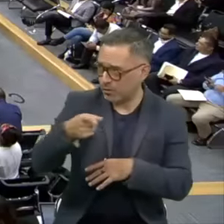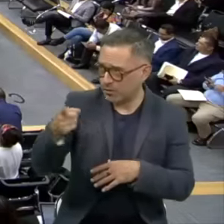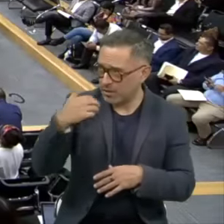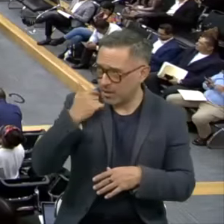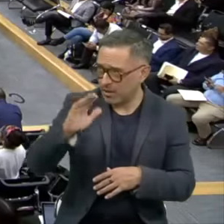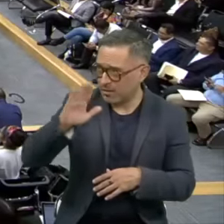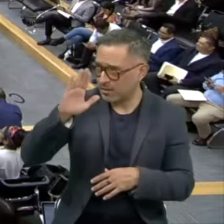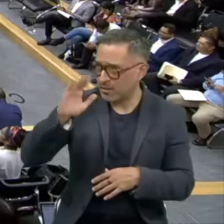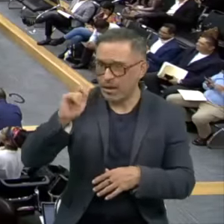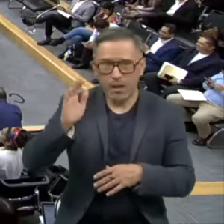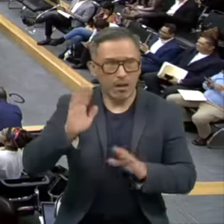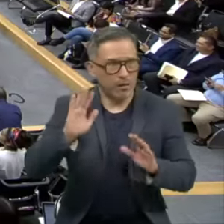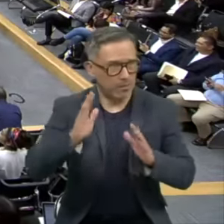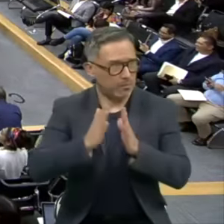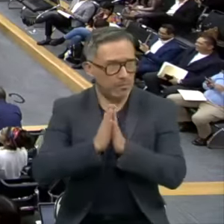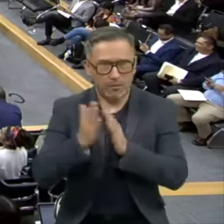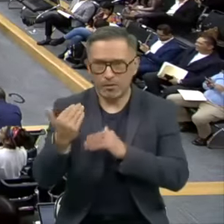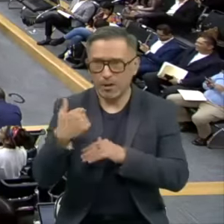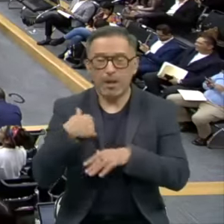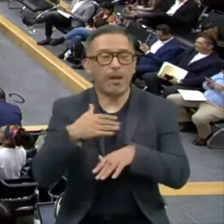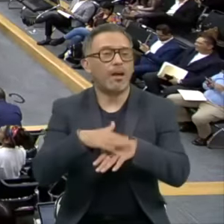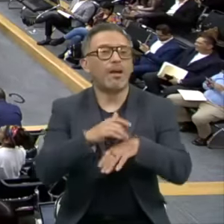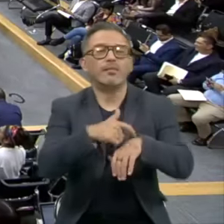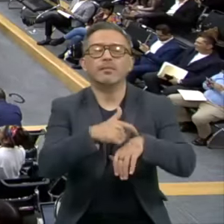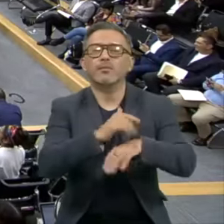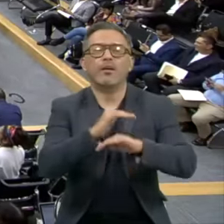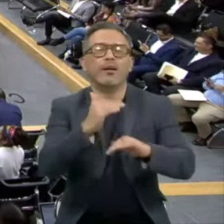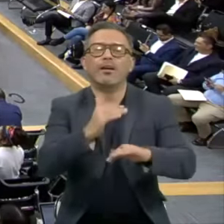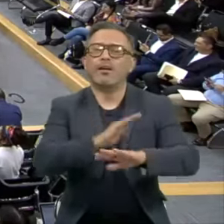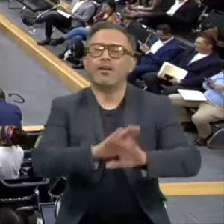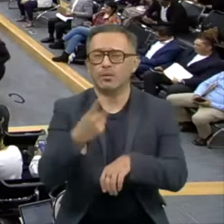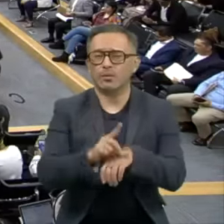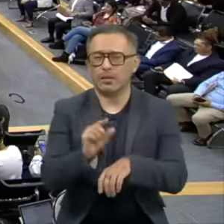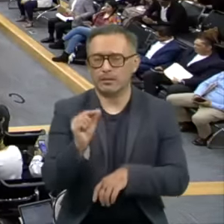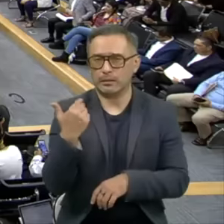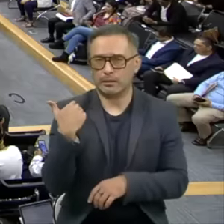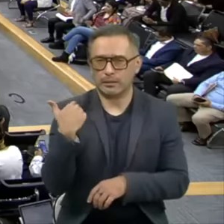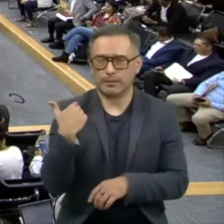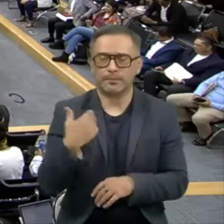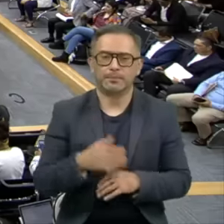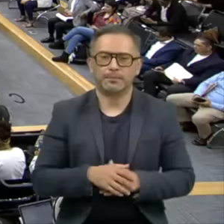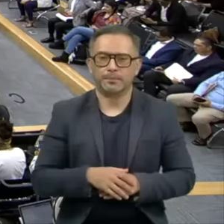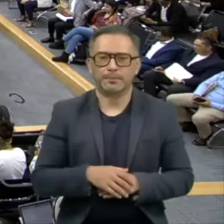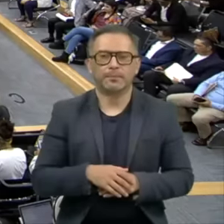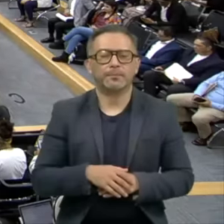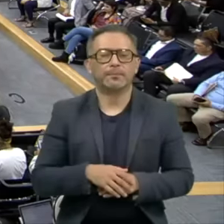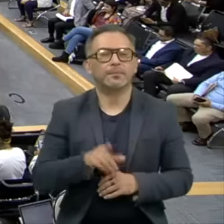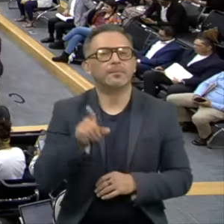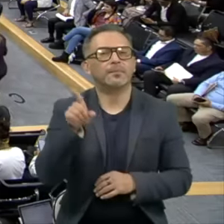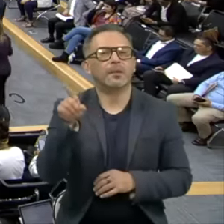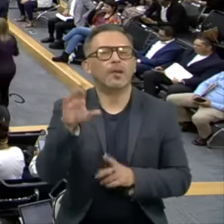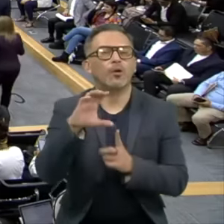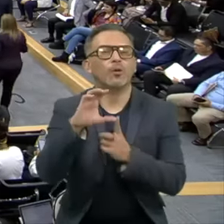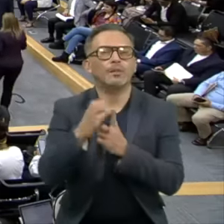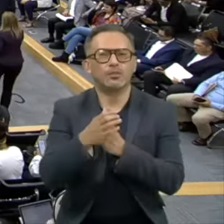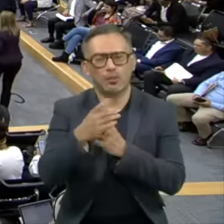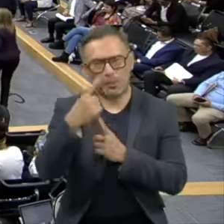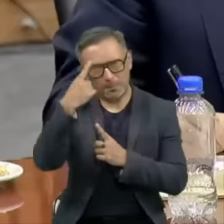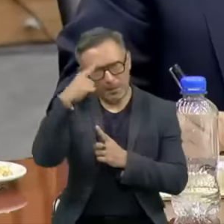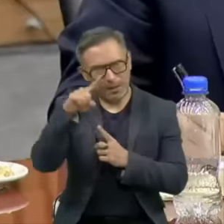Ya no hay en, ya no hay en esta. Muchísimas gracias, señor representante. En la Comisión de